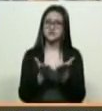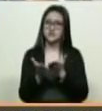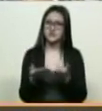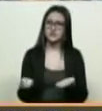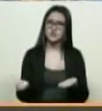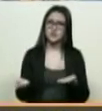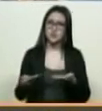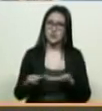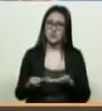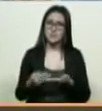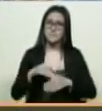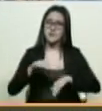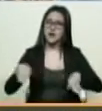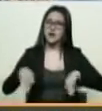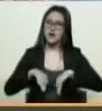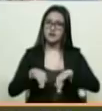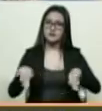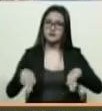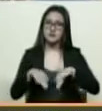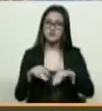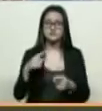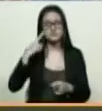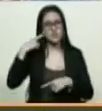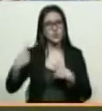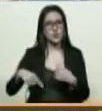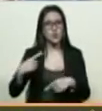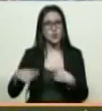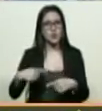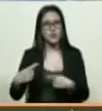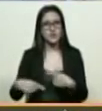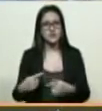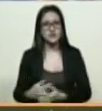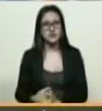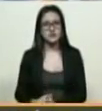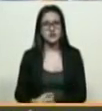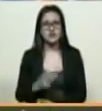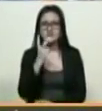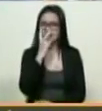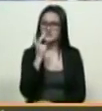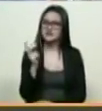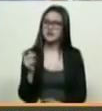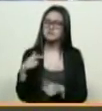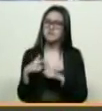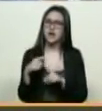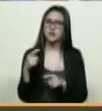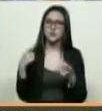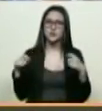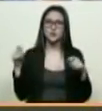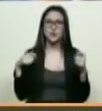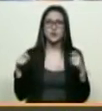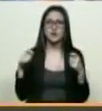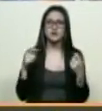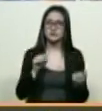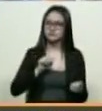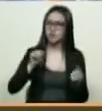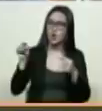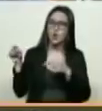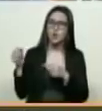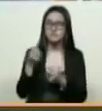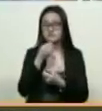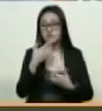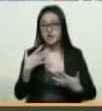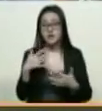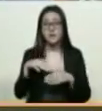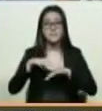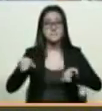servicio playero, o sea, lo que día a día atienden a los visitantes y turistas que se trasladan pues a estas hermosas